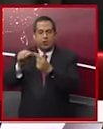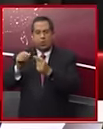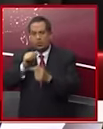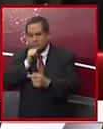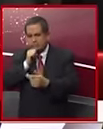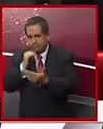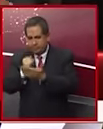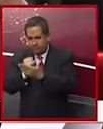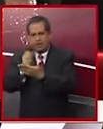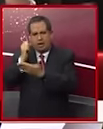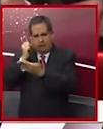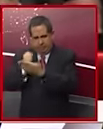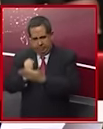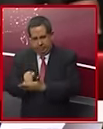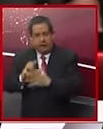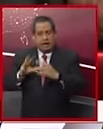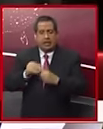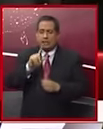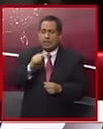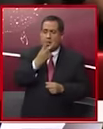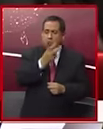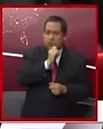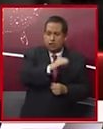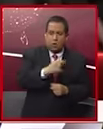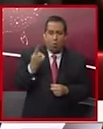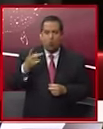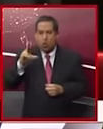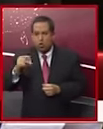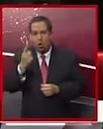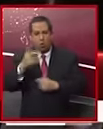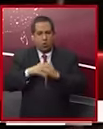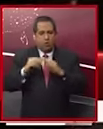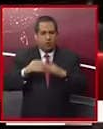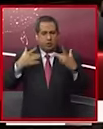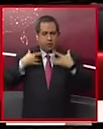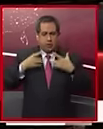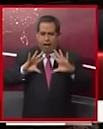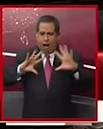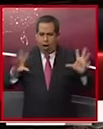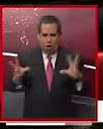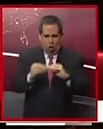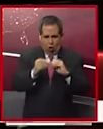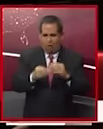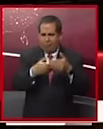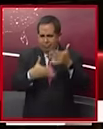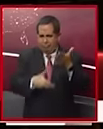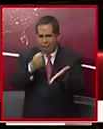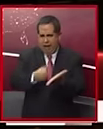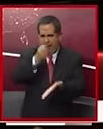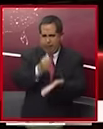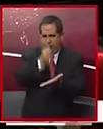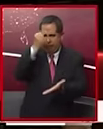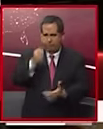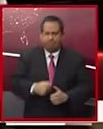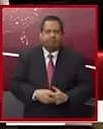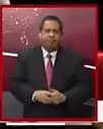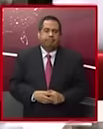aprobados por 72 votos a favor, 1 en contra y 1 abstención, por lo que el dictamen quedó aprobado en lo general y en lo particular.